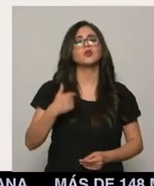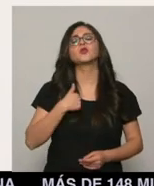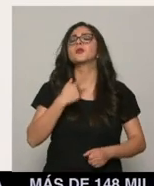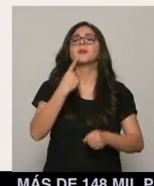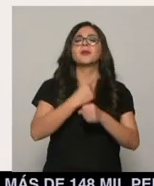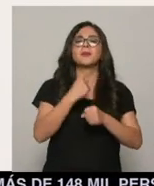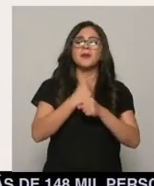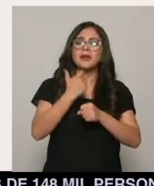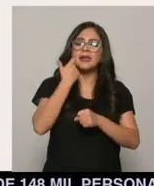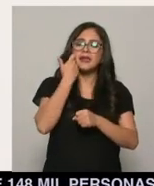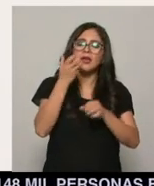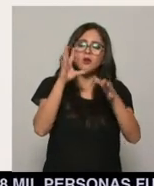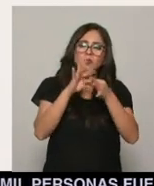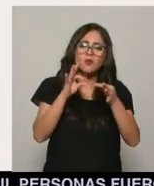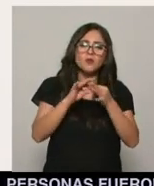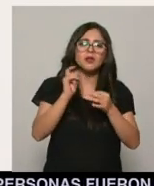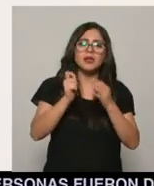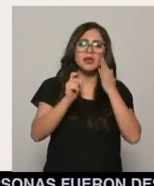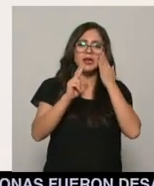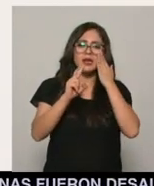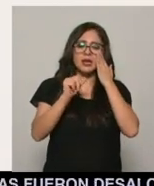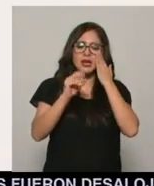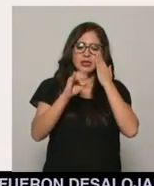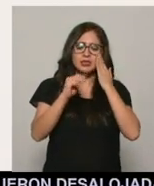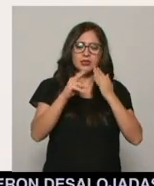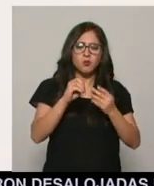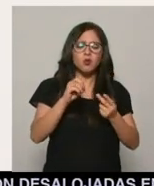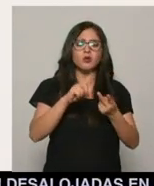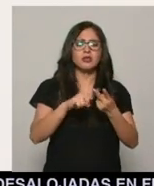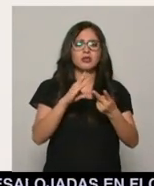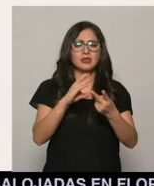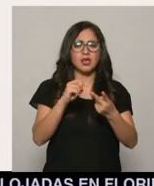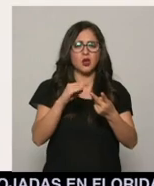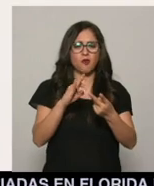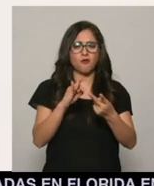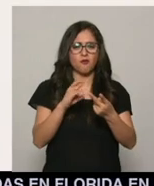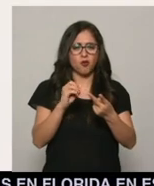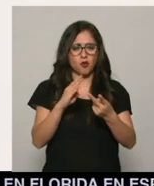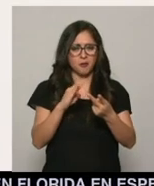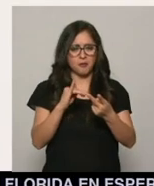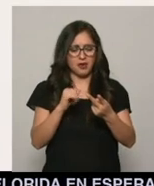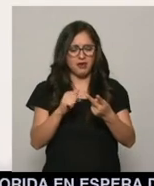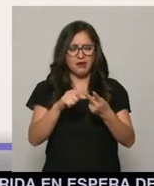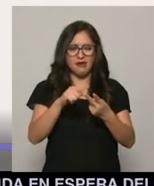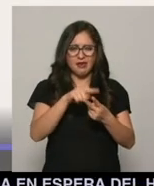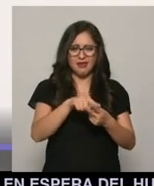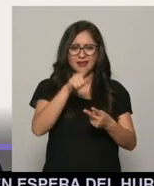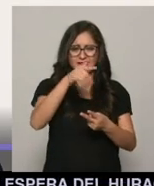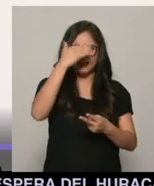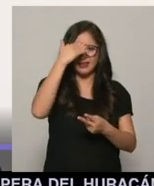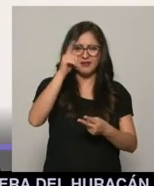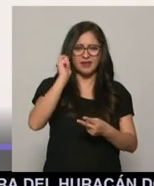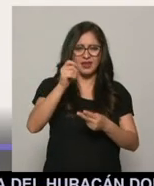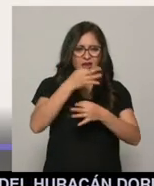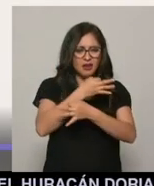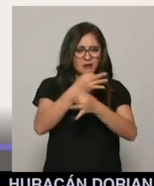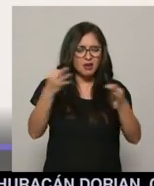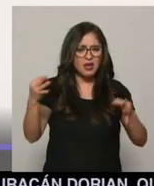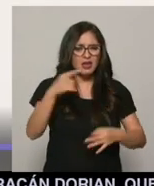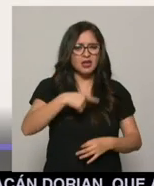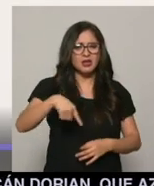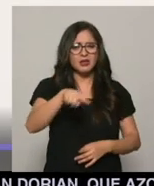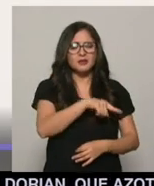habla el presidente de racismo, xenofobia, hay que ver, desde luego, las declaraciones de la ONU. Estos elementos,